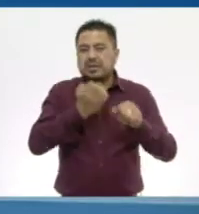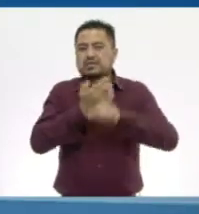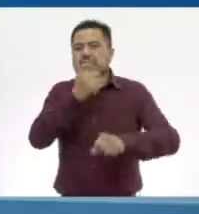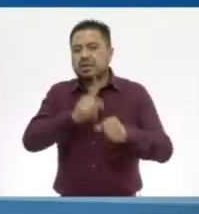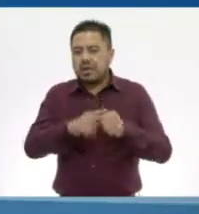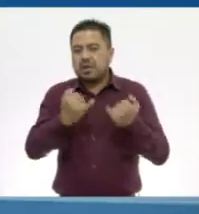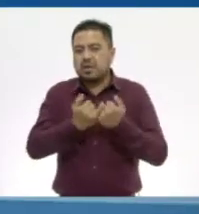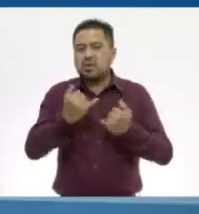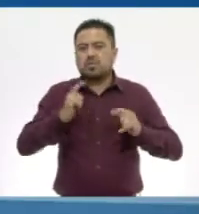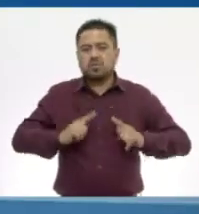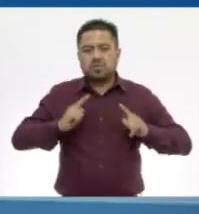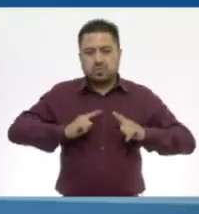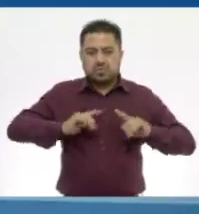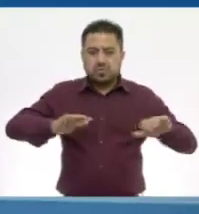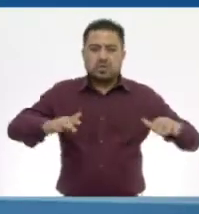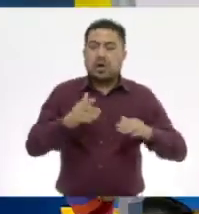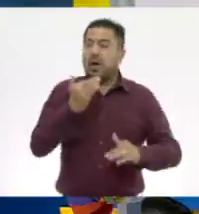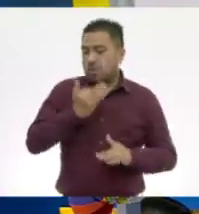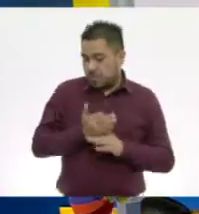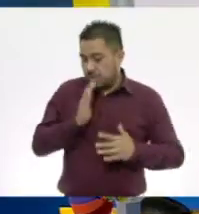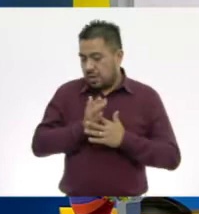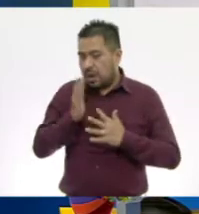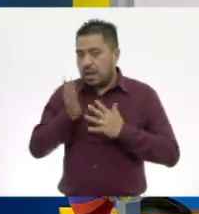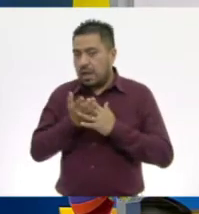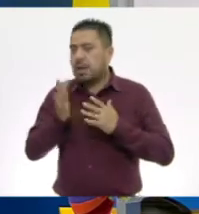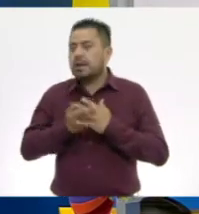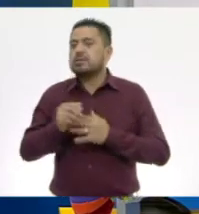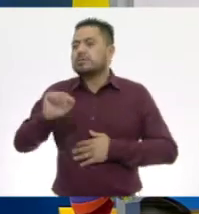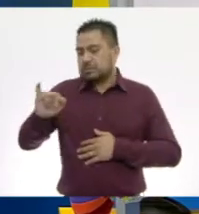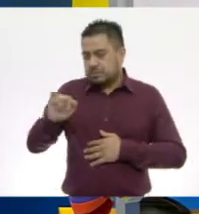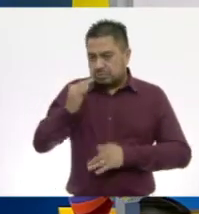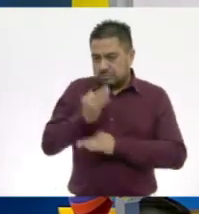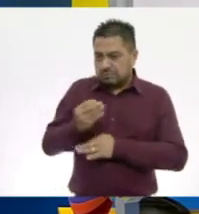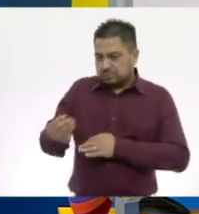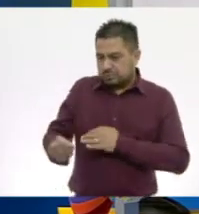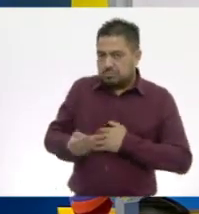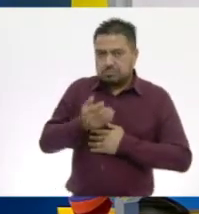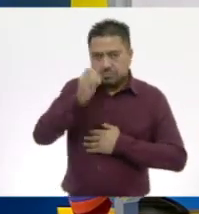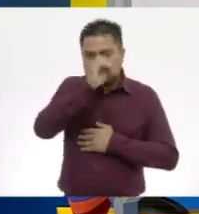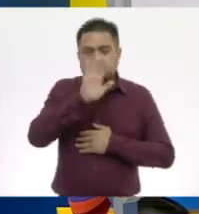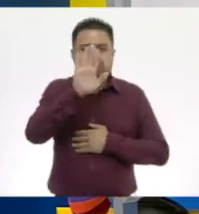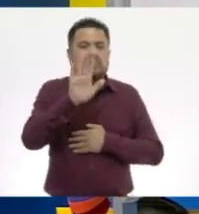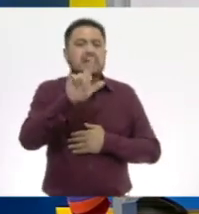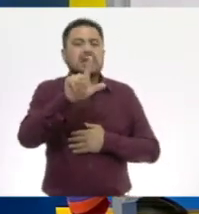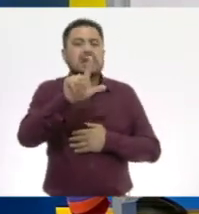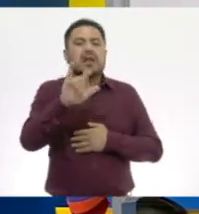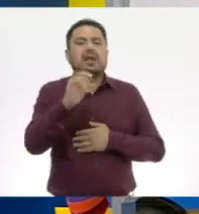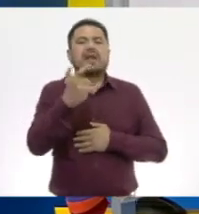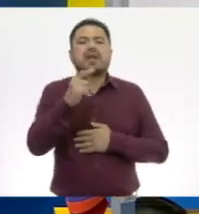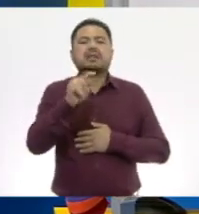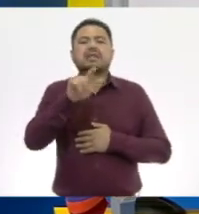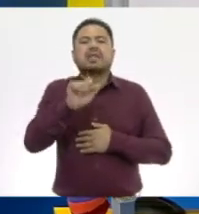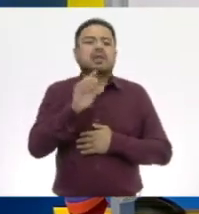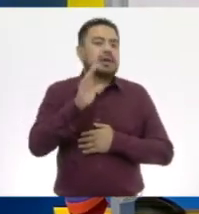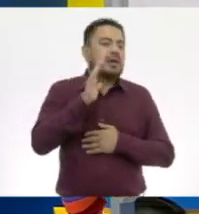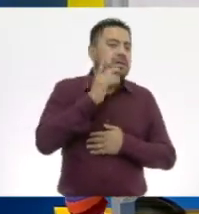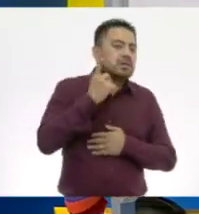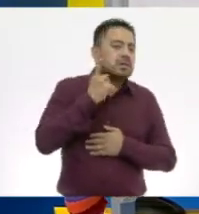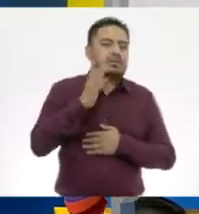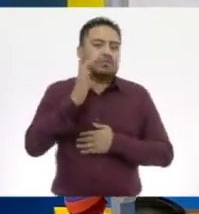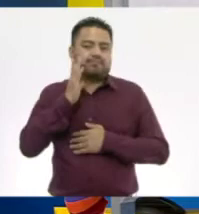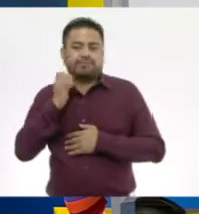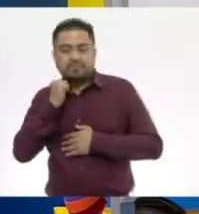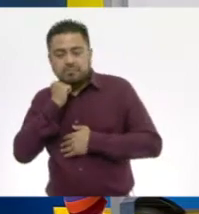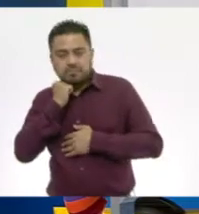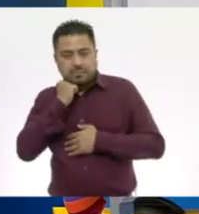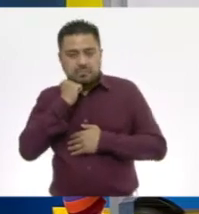está dividido actualmente, ¿no? Muy buena observación, Ton. El poder legislativo eran las 2 cámaras, las de